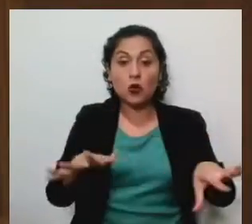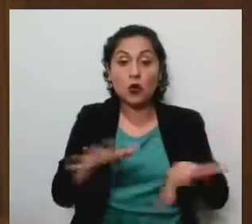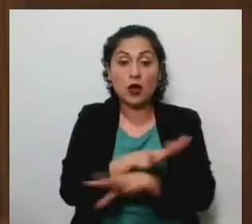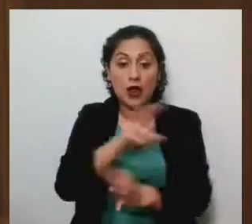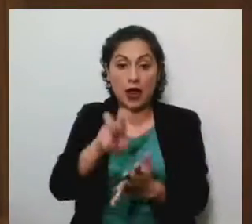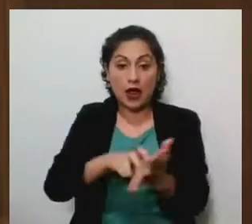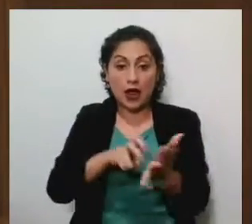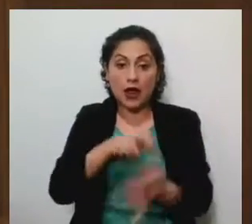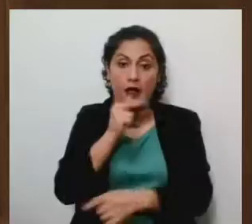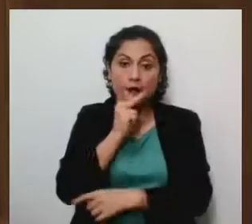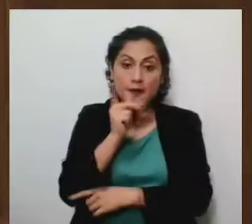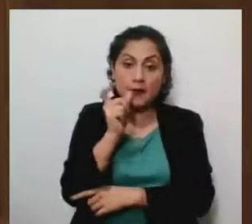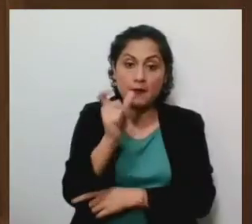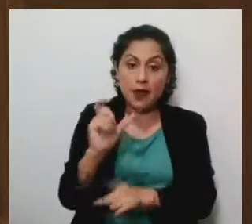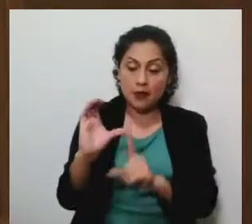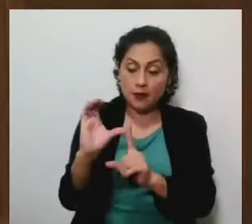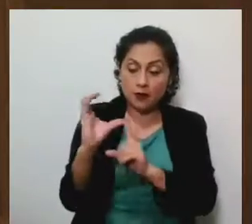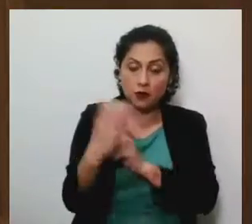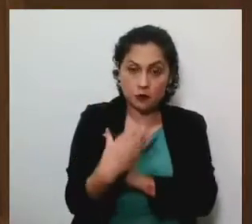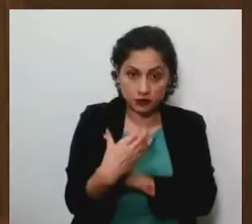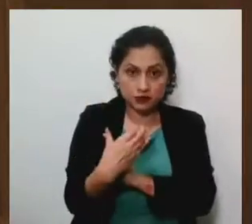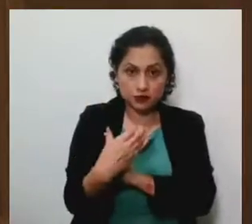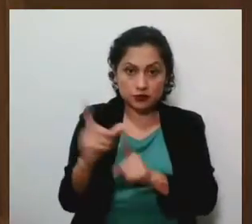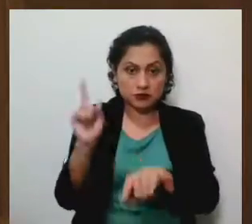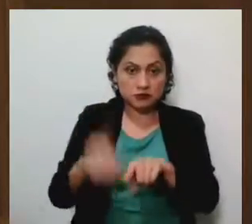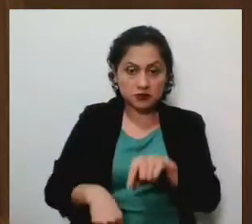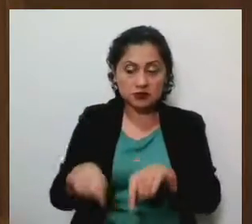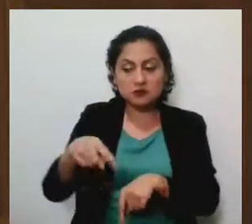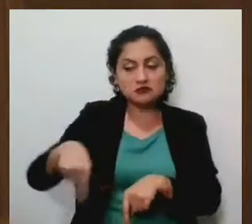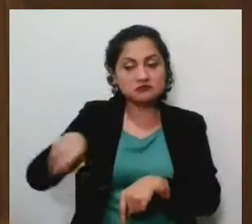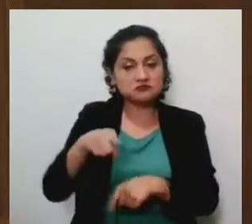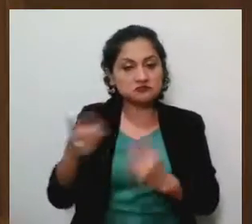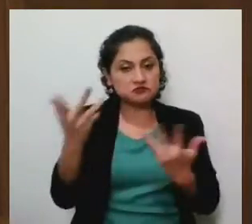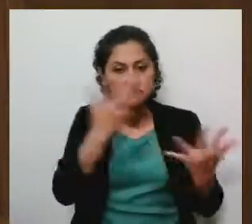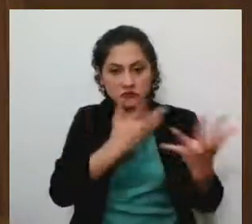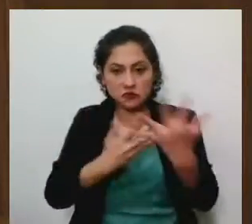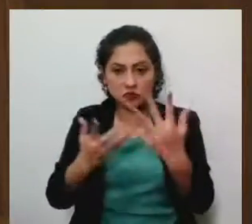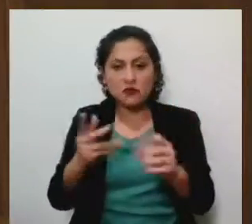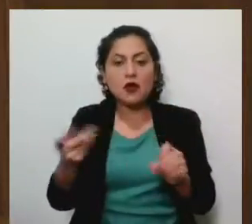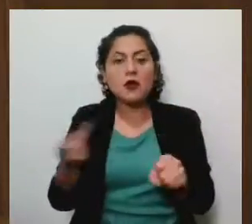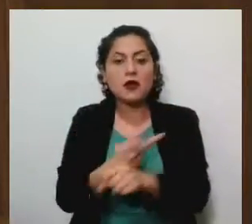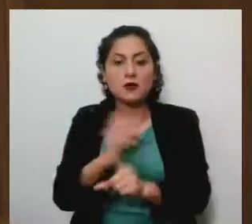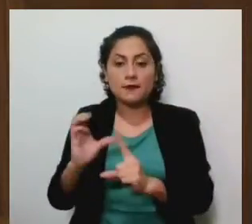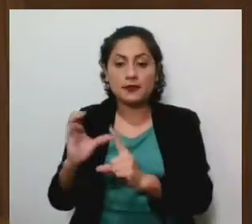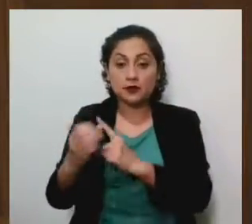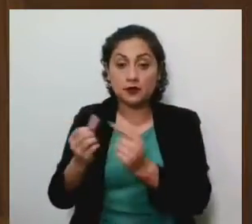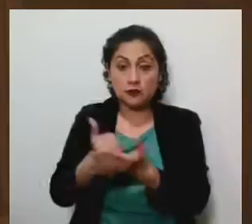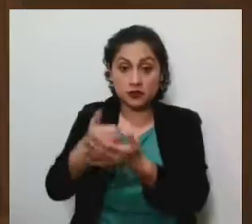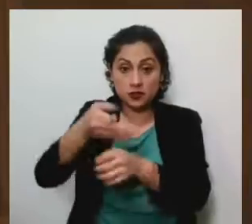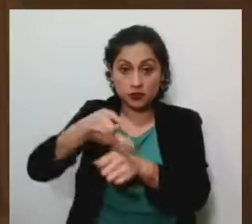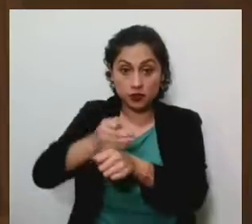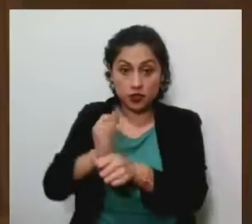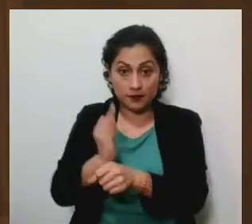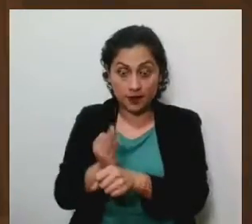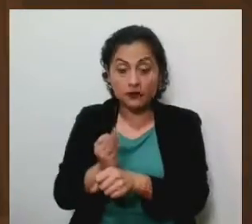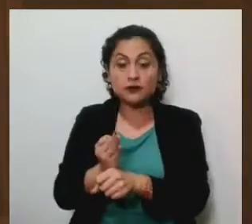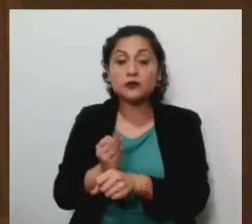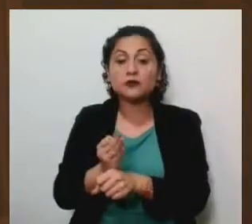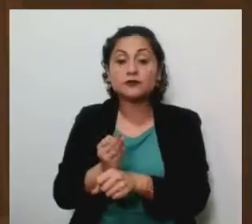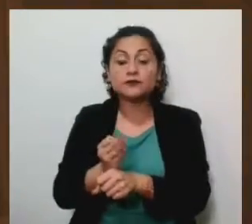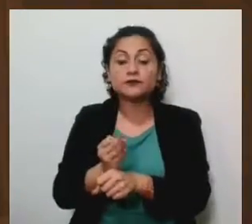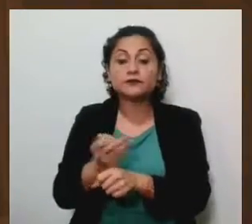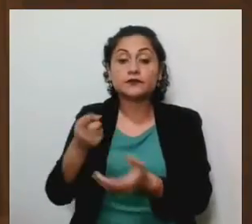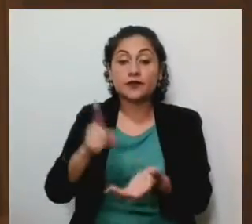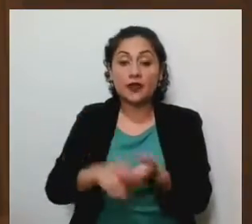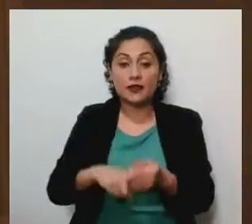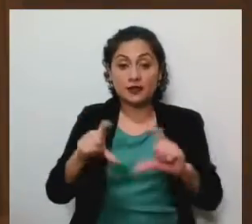de comisiones, que genera confusión entre las comisiones del ayuntamiento, a que se refiere el capítulo 5 del título